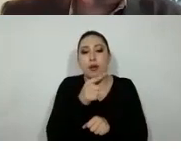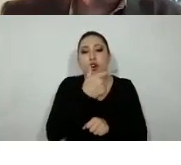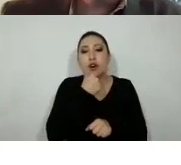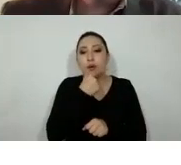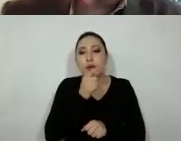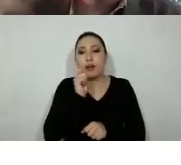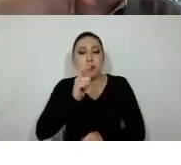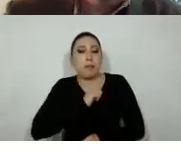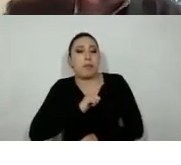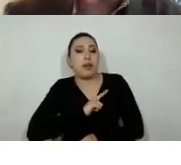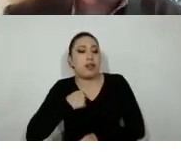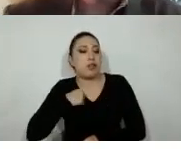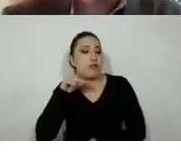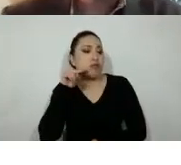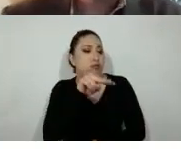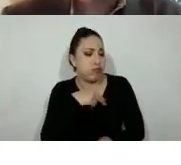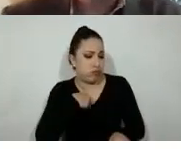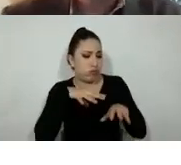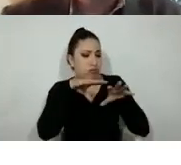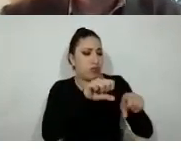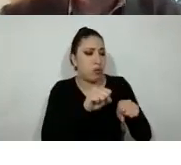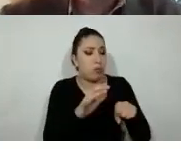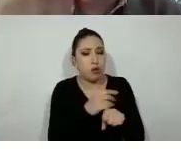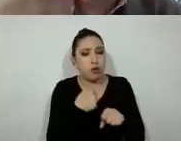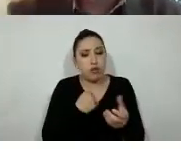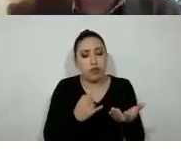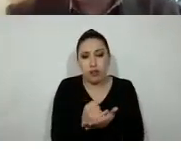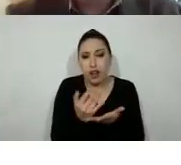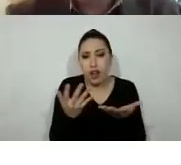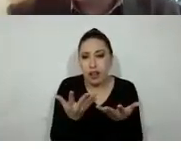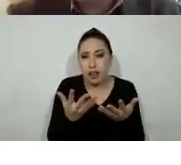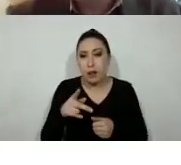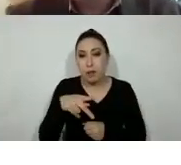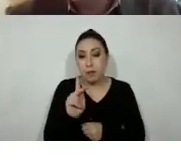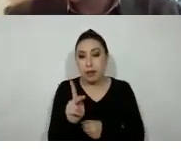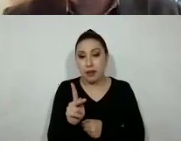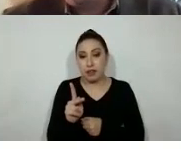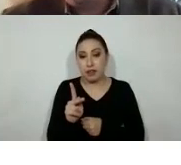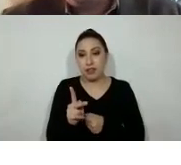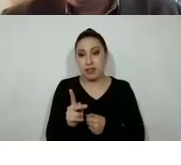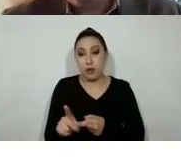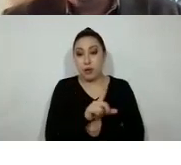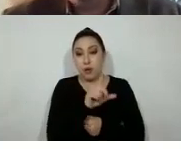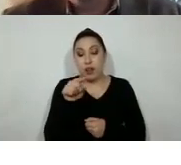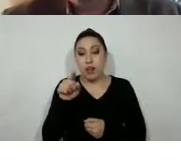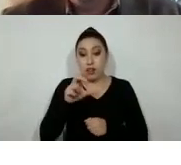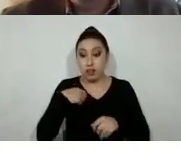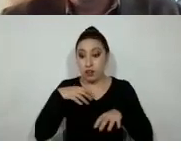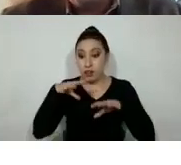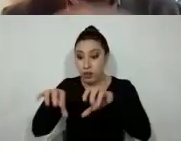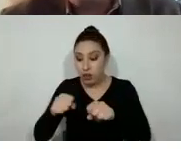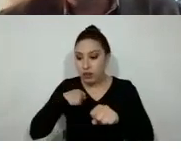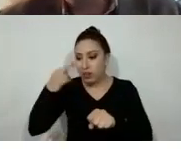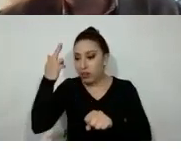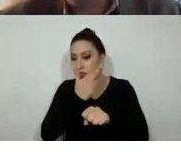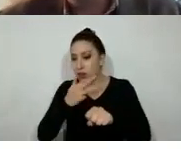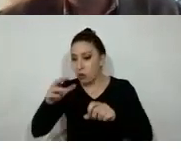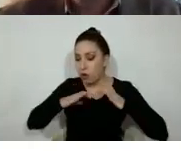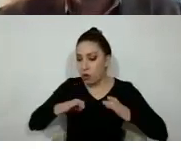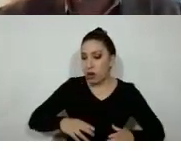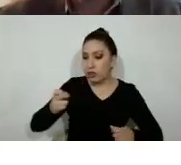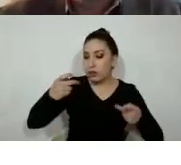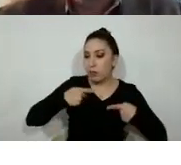falta administrativa, pues decidimos detenerlo. Pero ya deteniéndolo resultó que traía un arma o portaba droga,